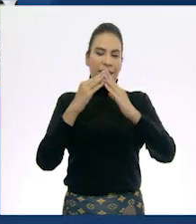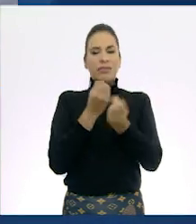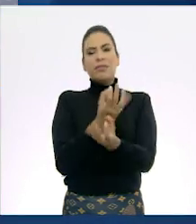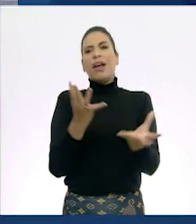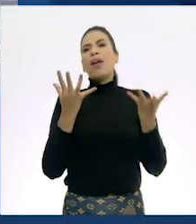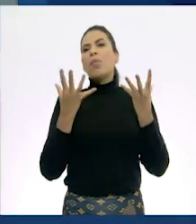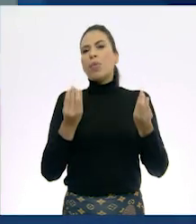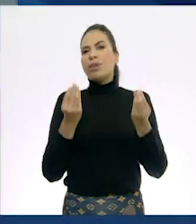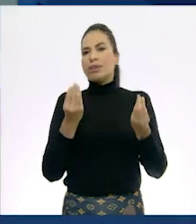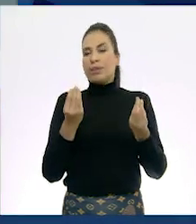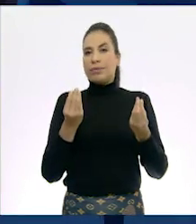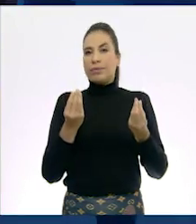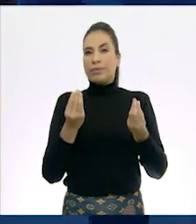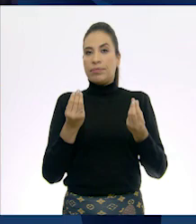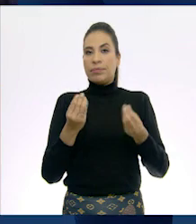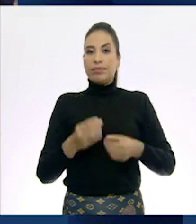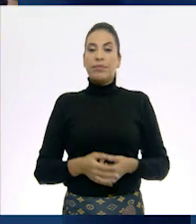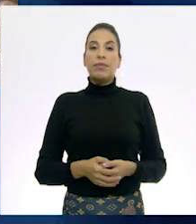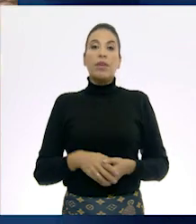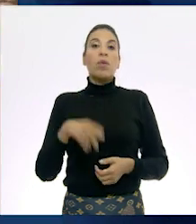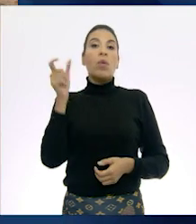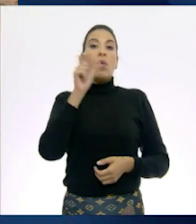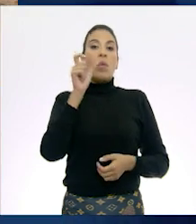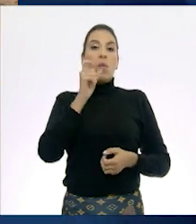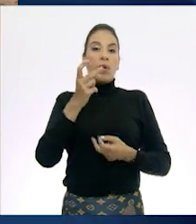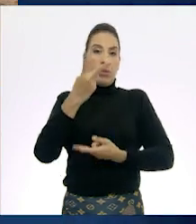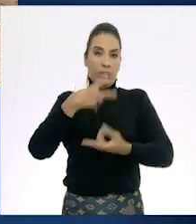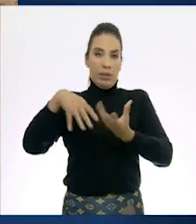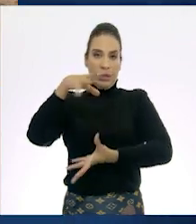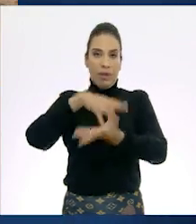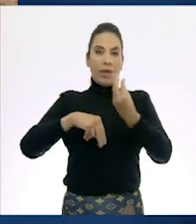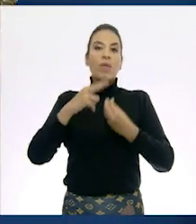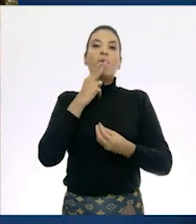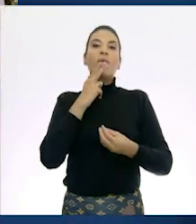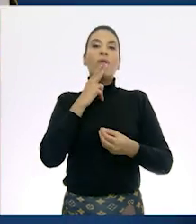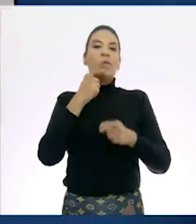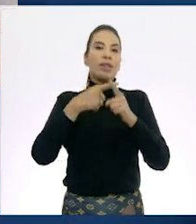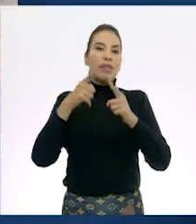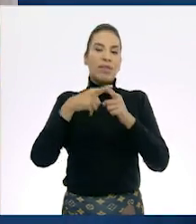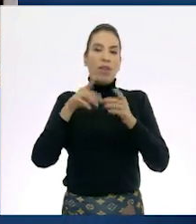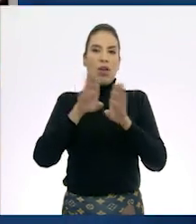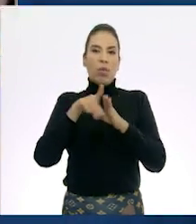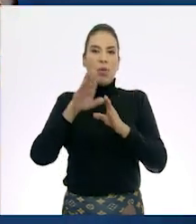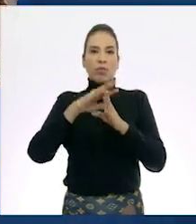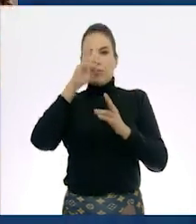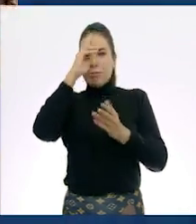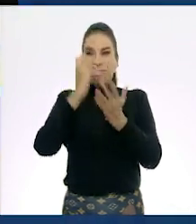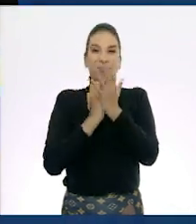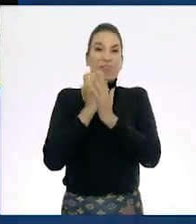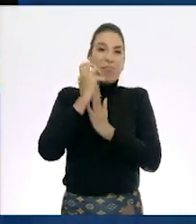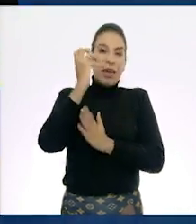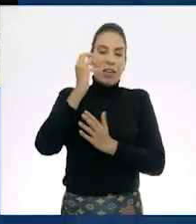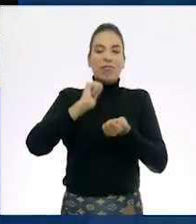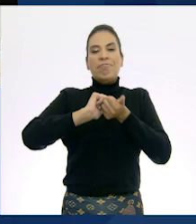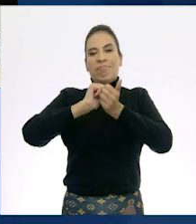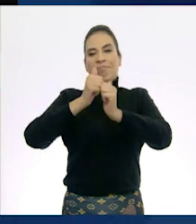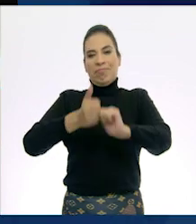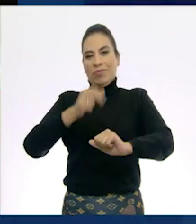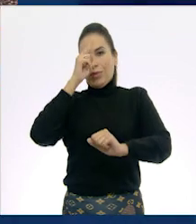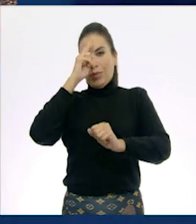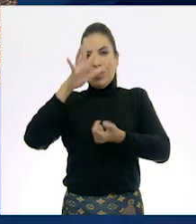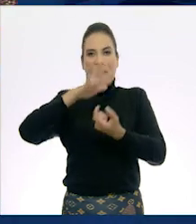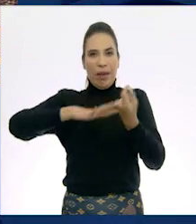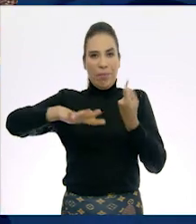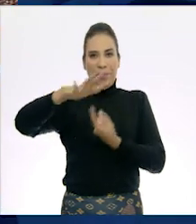entre muchas otras. Cuando la extracción y el uso de los recursos son desmedidos, puede ocurrir un deterioro